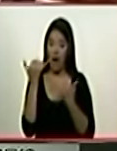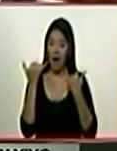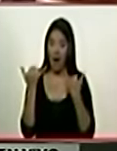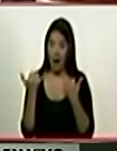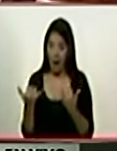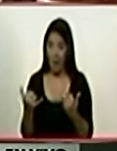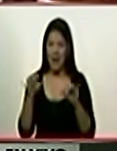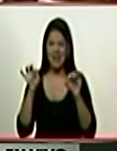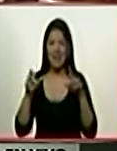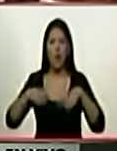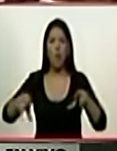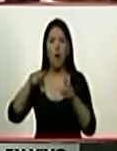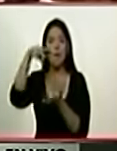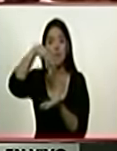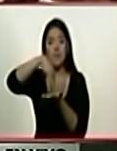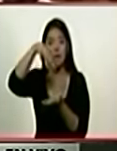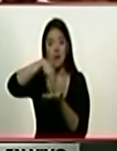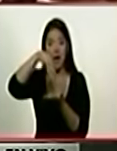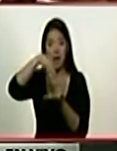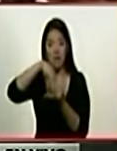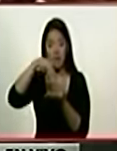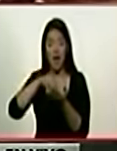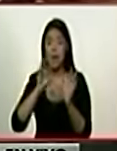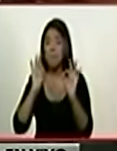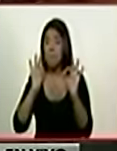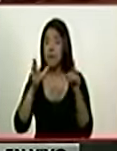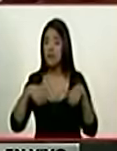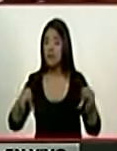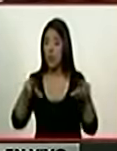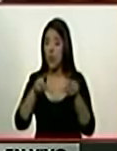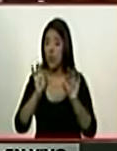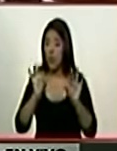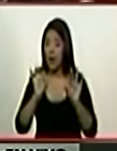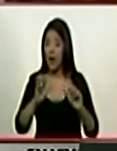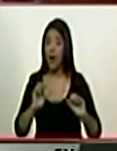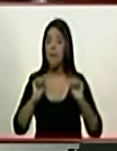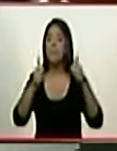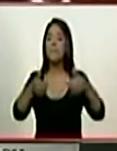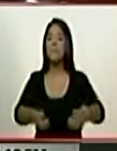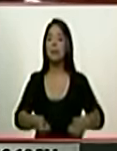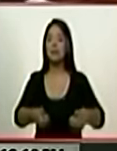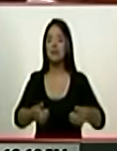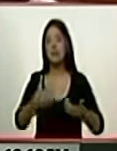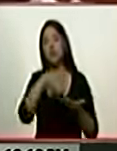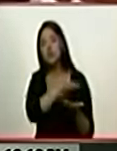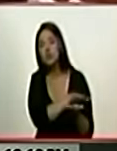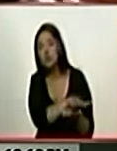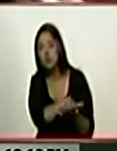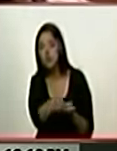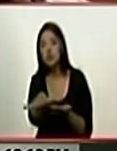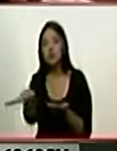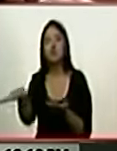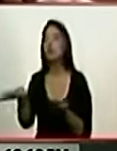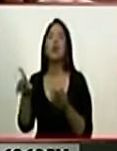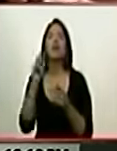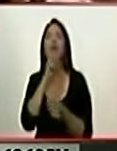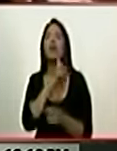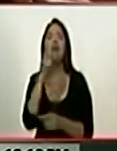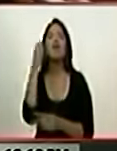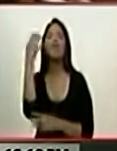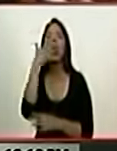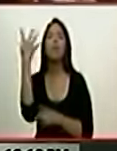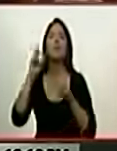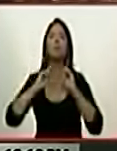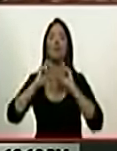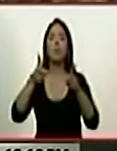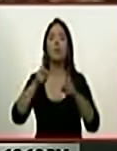Miranda, específicamente donde inicia la conocida Cota 1000, la avenida Boyacá,